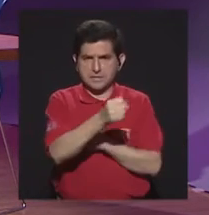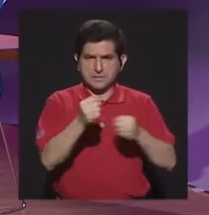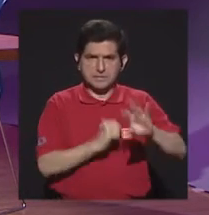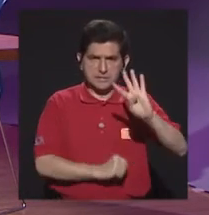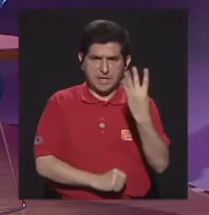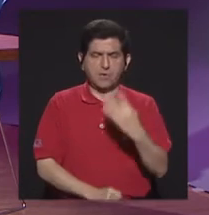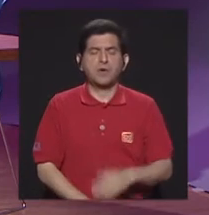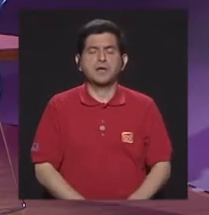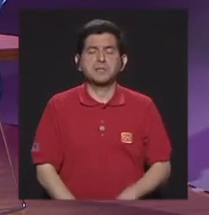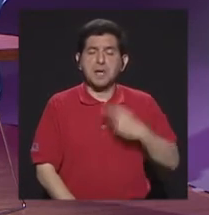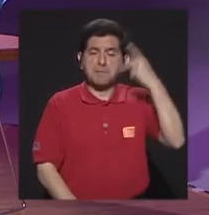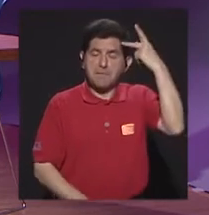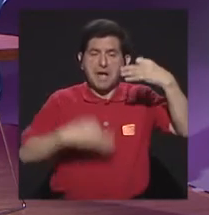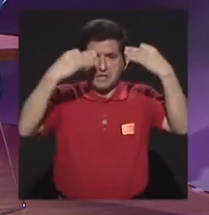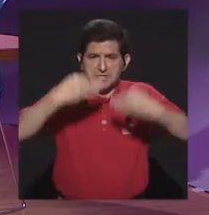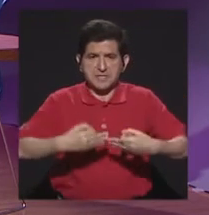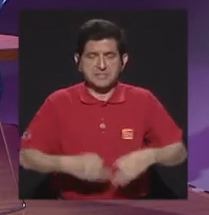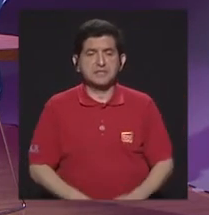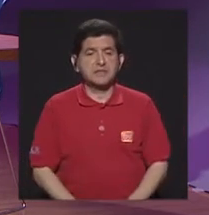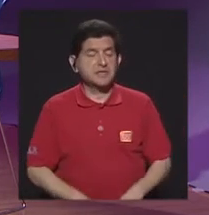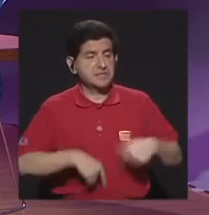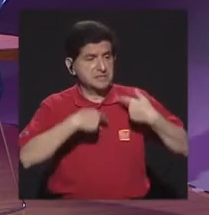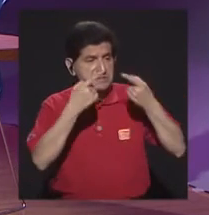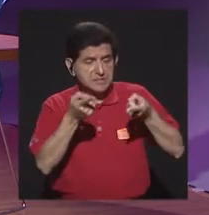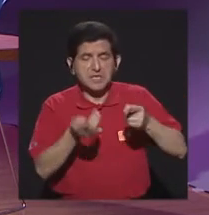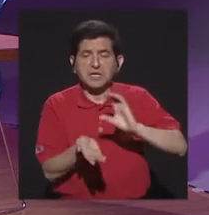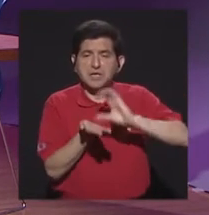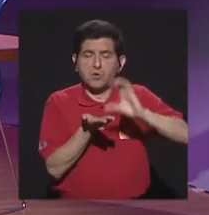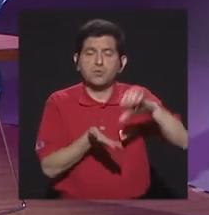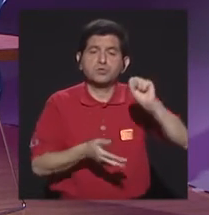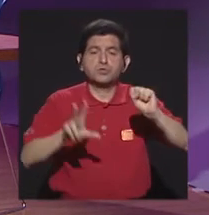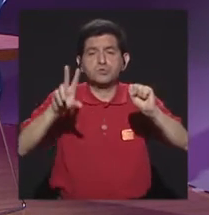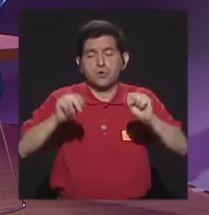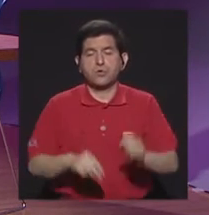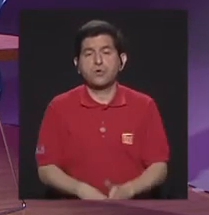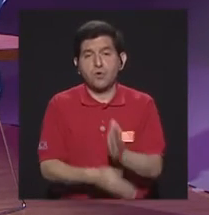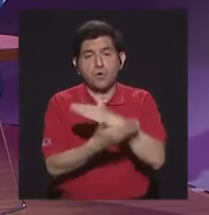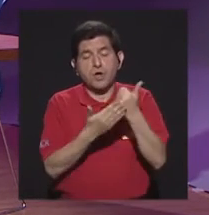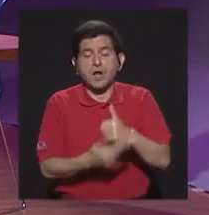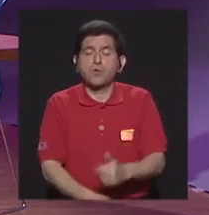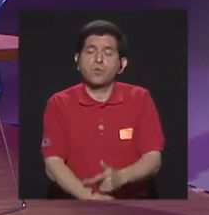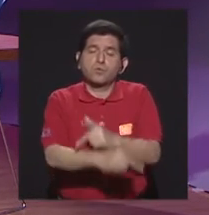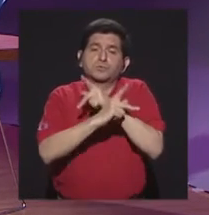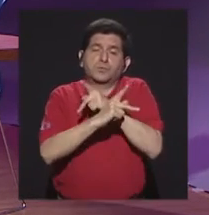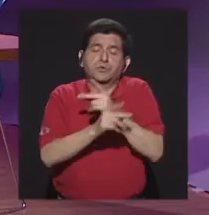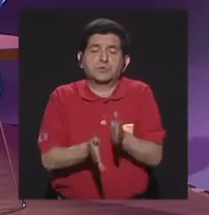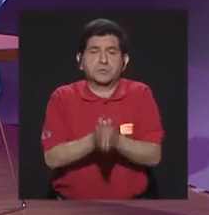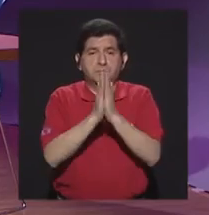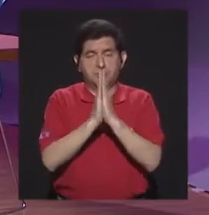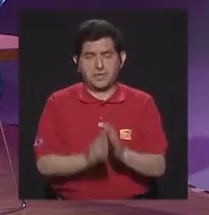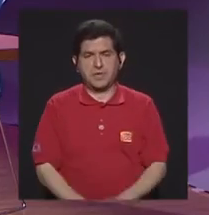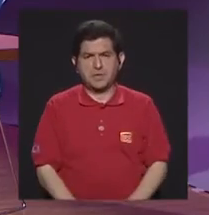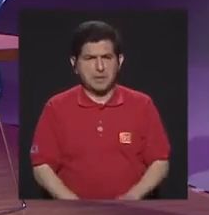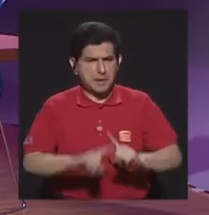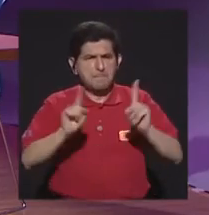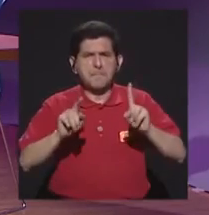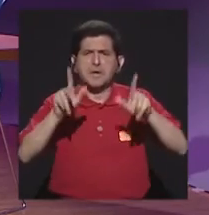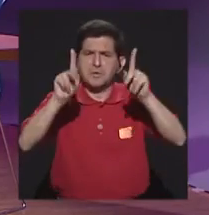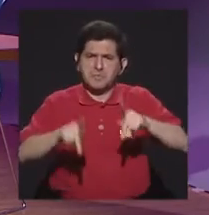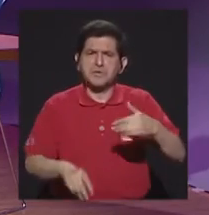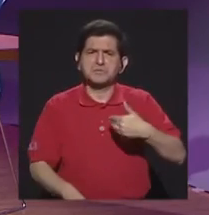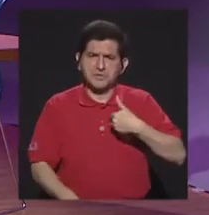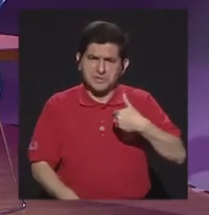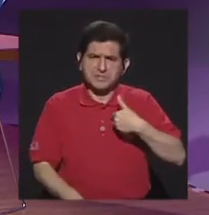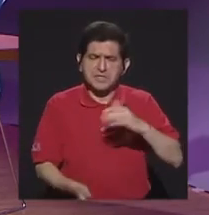decidan si van o no van a este curso y entonces eso hace que algunos se amparen. La mayoría de los que lo reciben lo valoran muy bien.